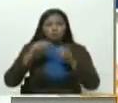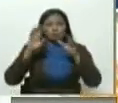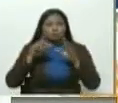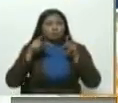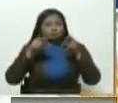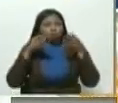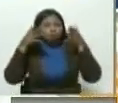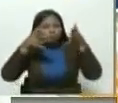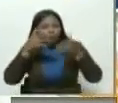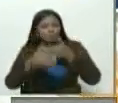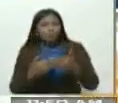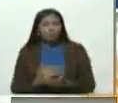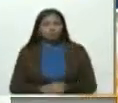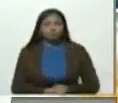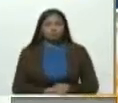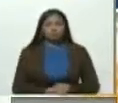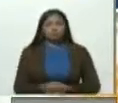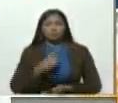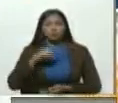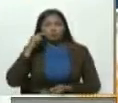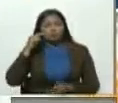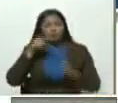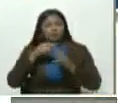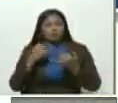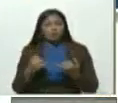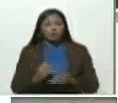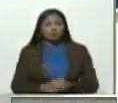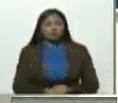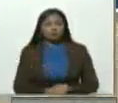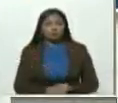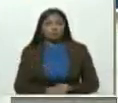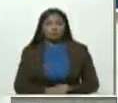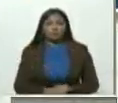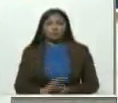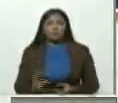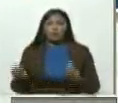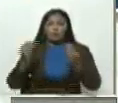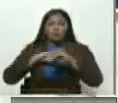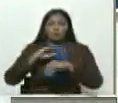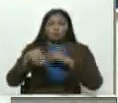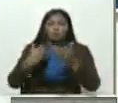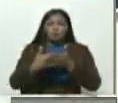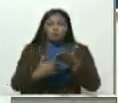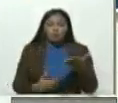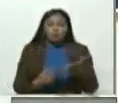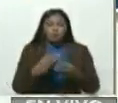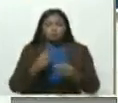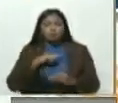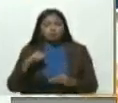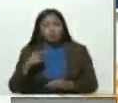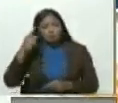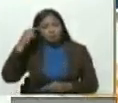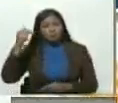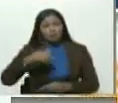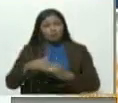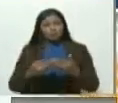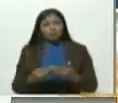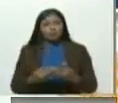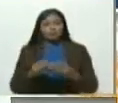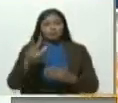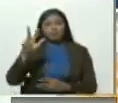estrictamente. Igualmente, definimos la convocatoria que se va a hacer a partir del día de hoy